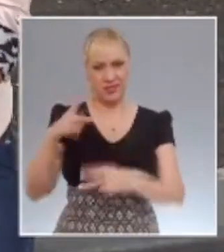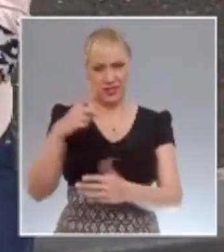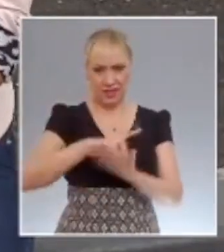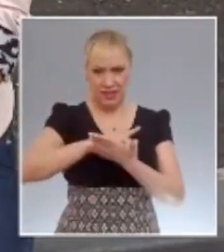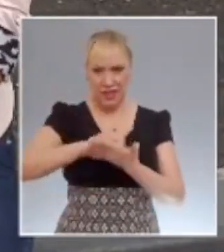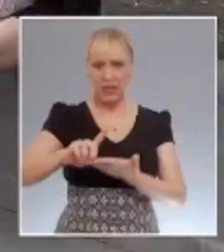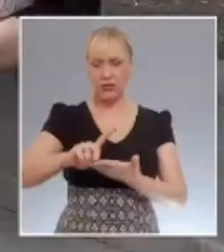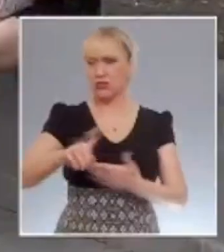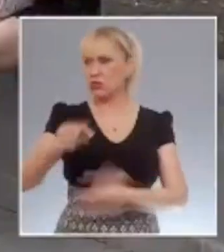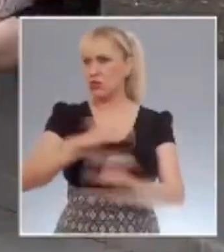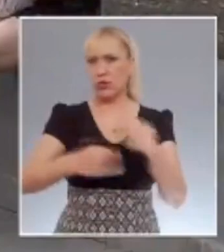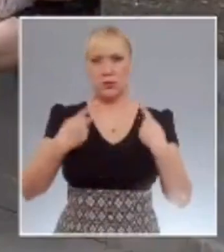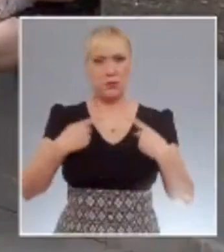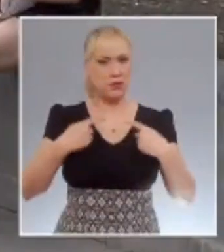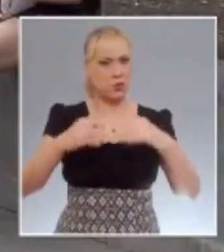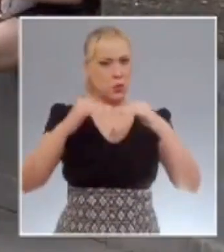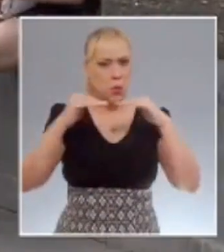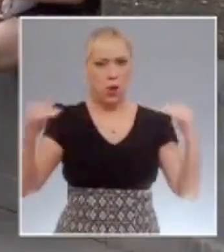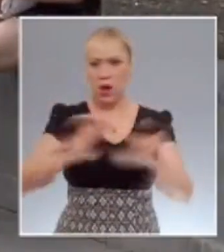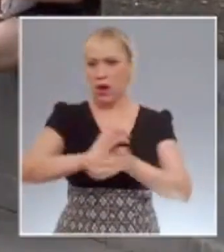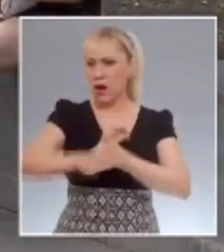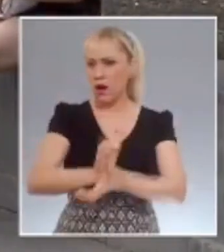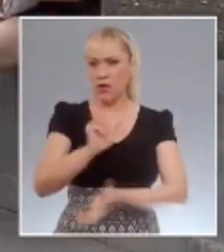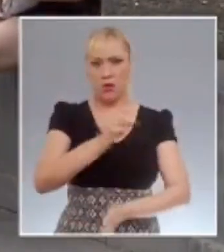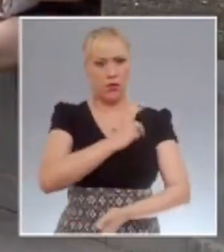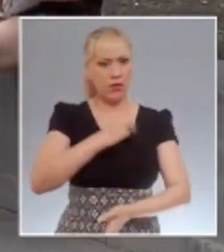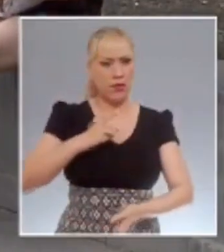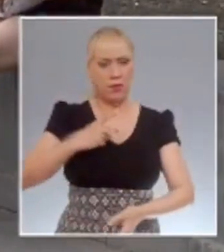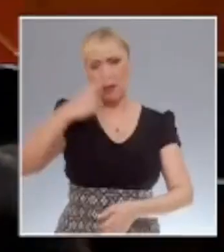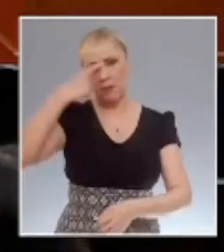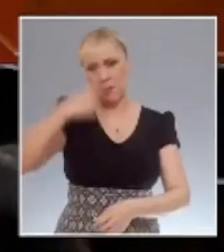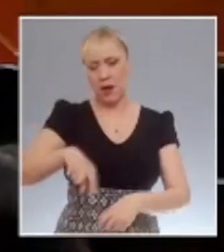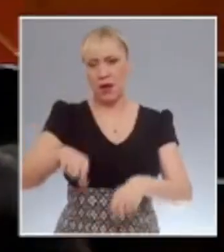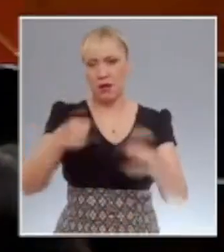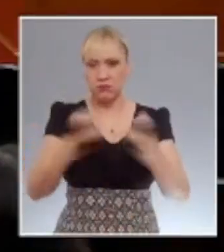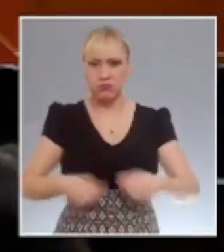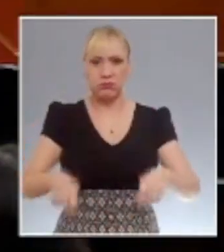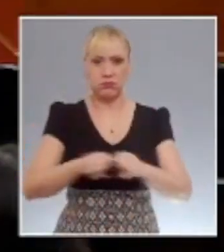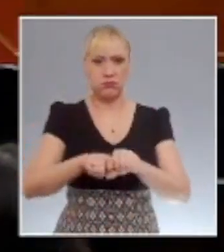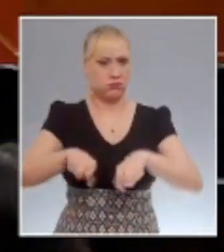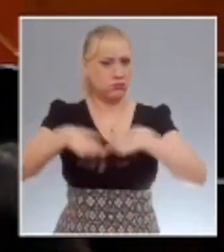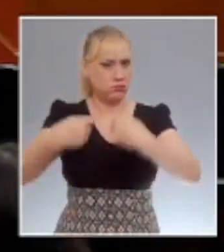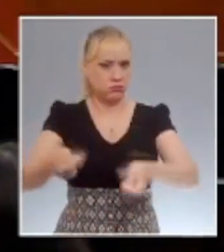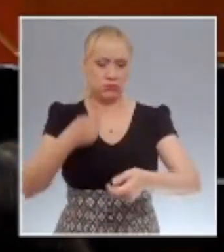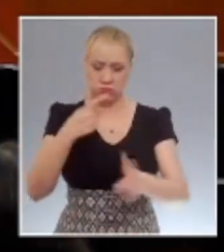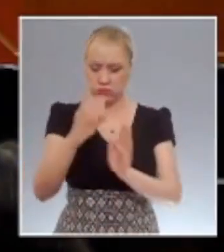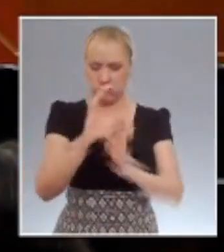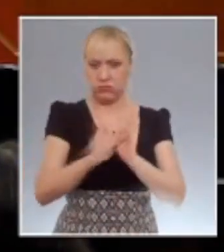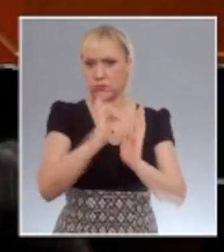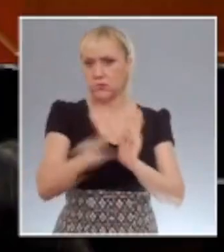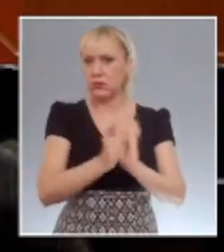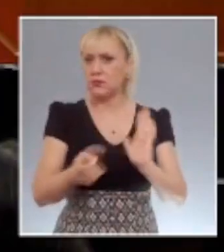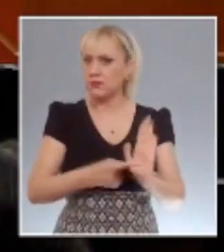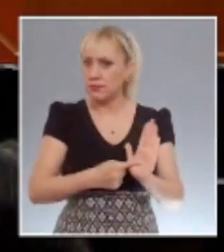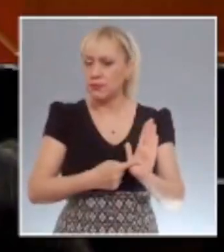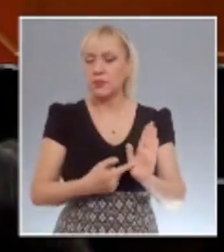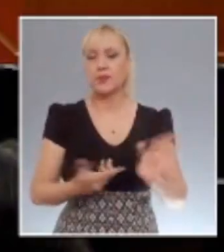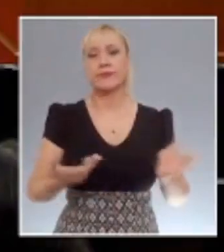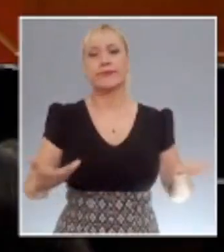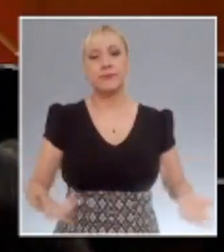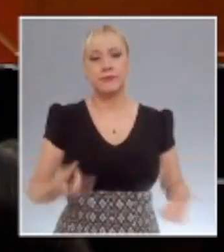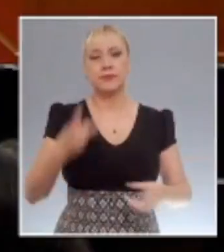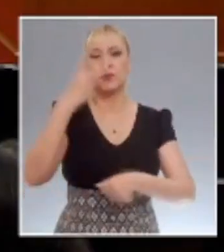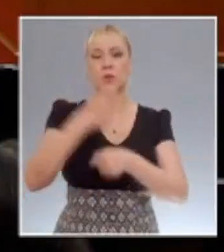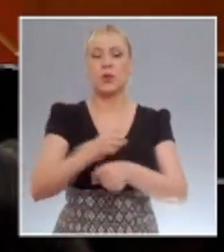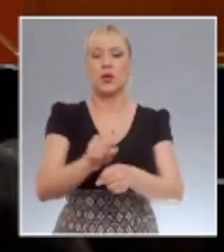no discriminación y seguridad social previstos en la Carta Magna. La segunda sala de la Corte consideró que se